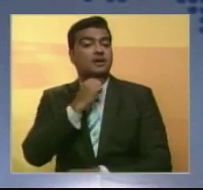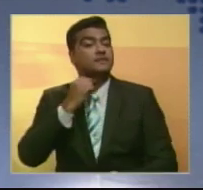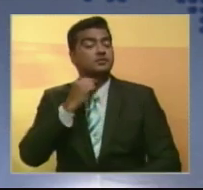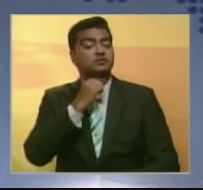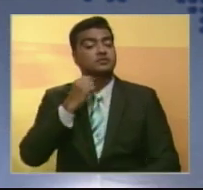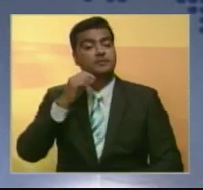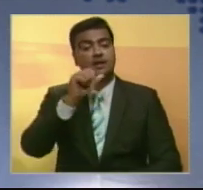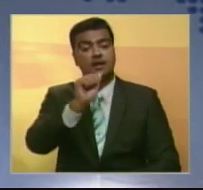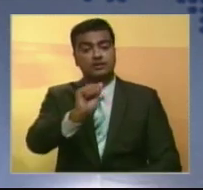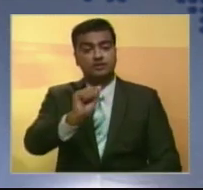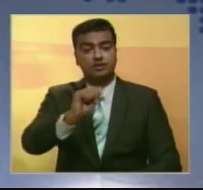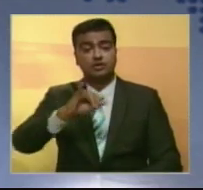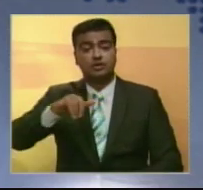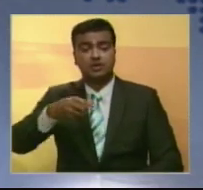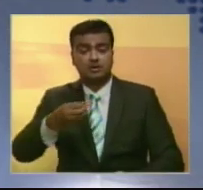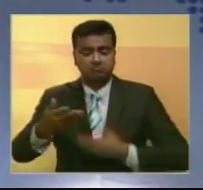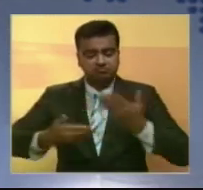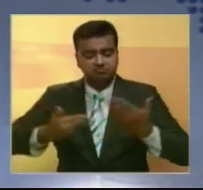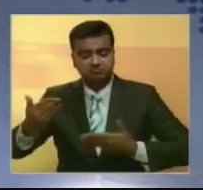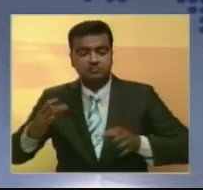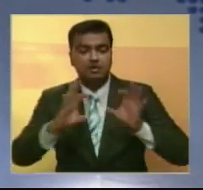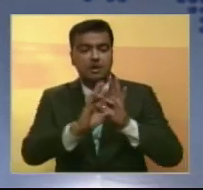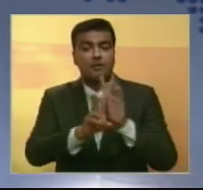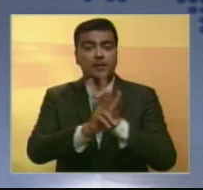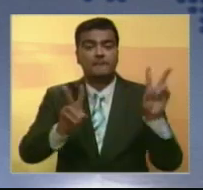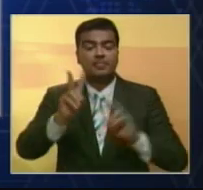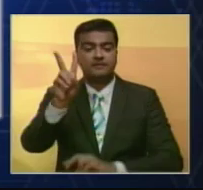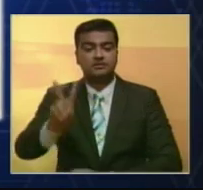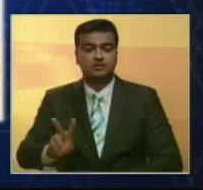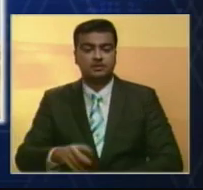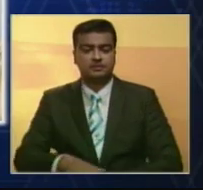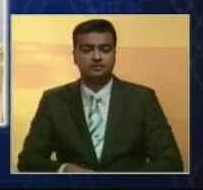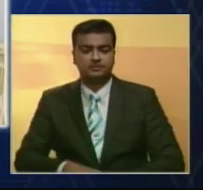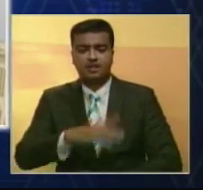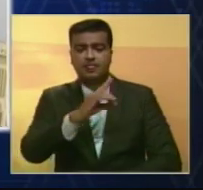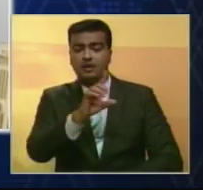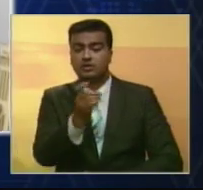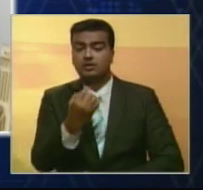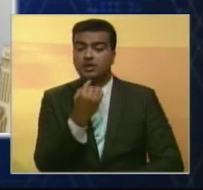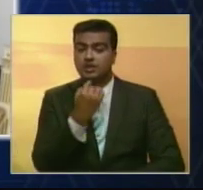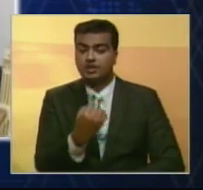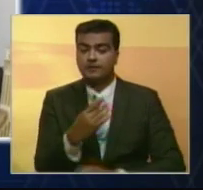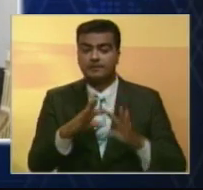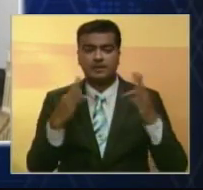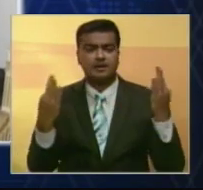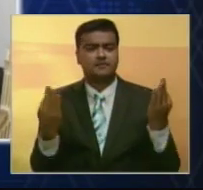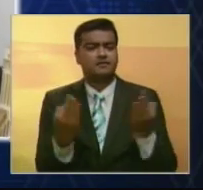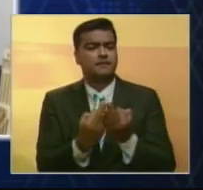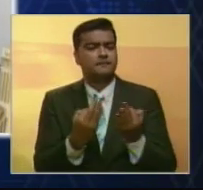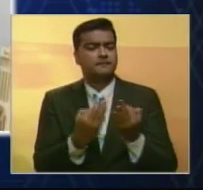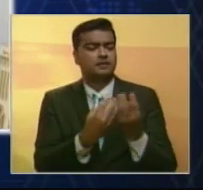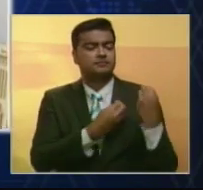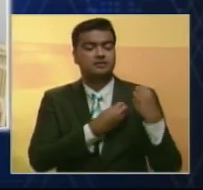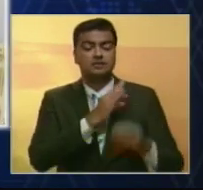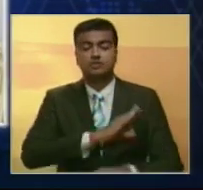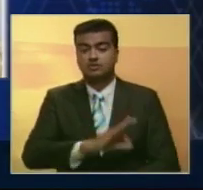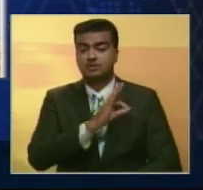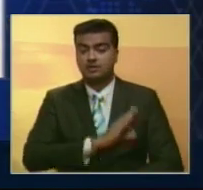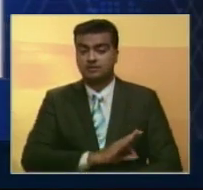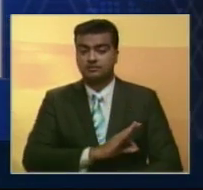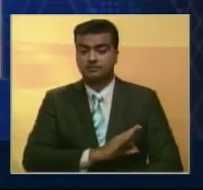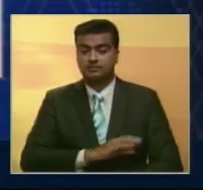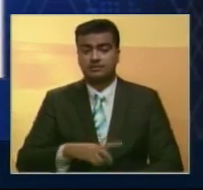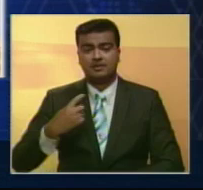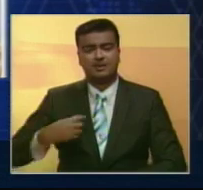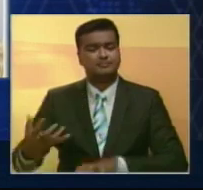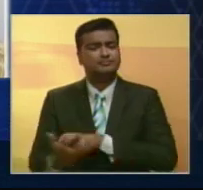apostólico Aldo Giordano para estrechar lazos por la paz de Venezuela. D'Agostino resaltó que la familia como núcleo de la sociedad atraviesa